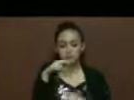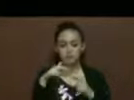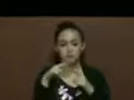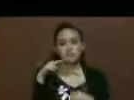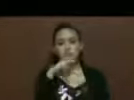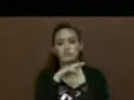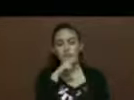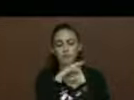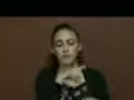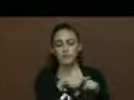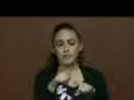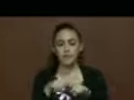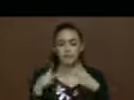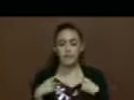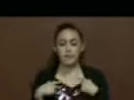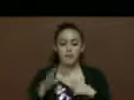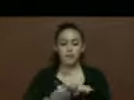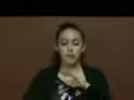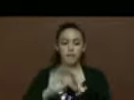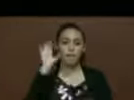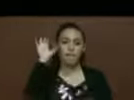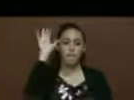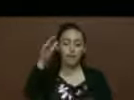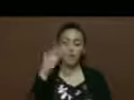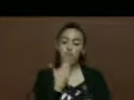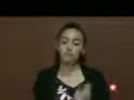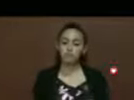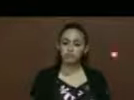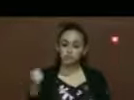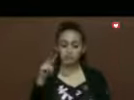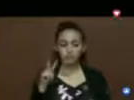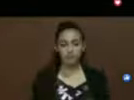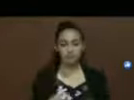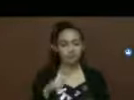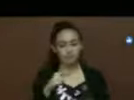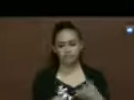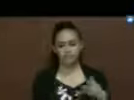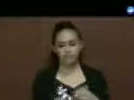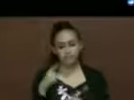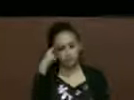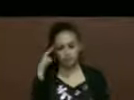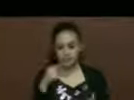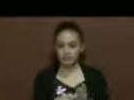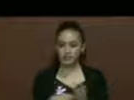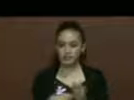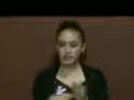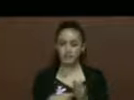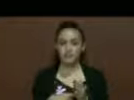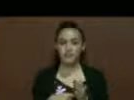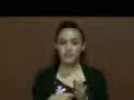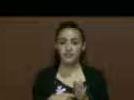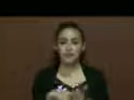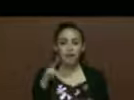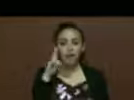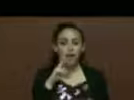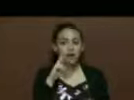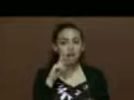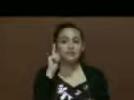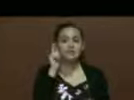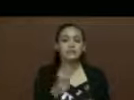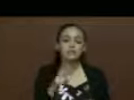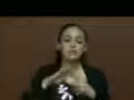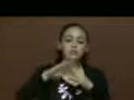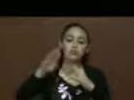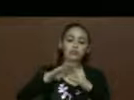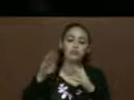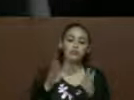varios basquetbolistas muy, muy buenos, reconocidos. En fin, yo creo que hay que ver el fenómeno migratorio como